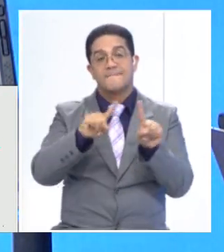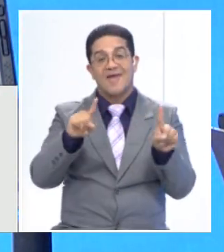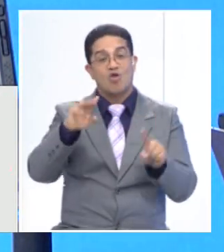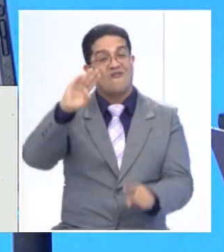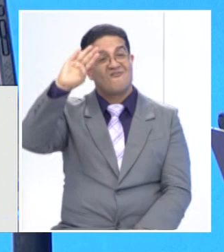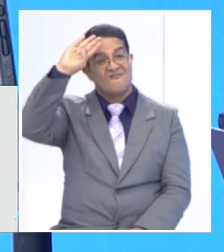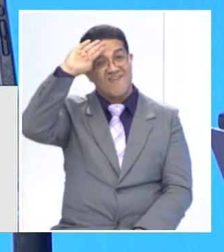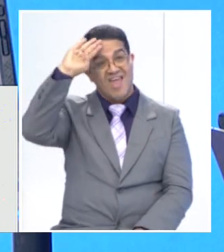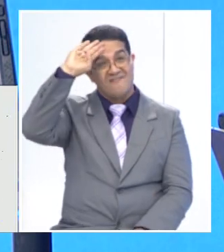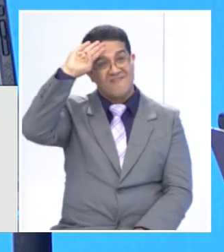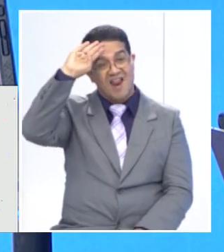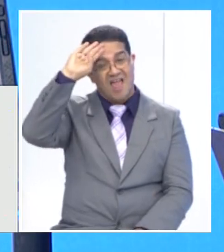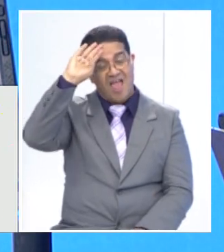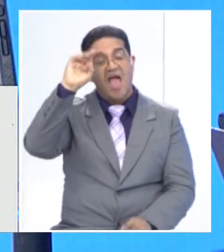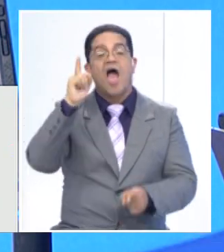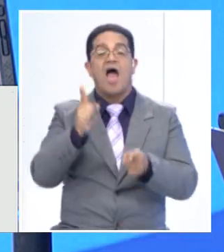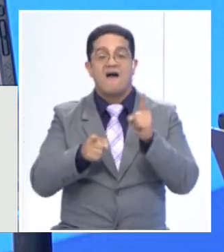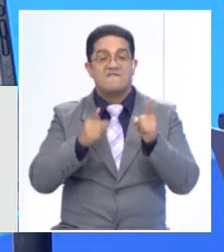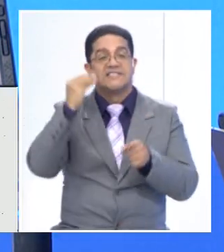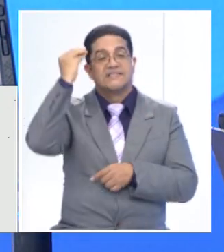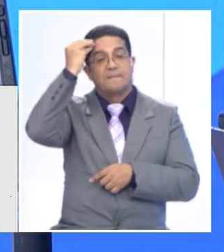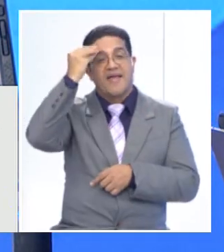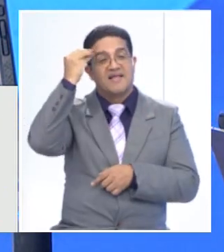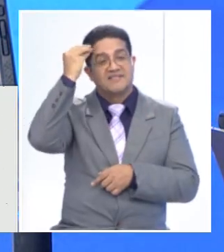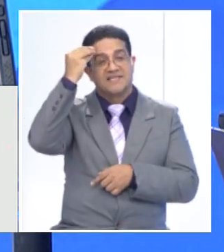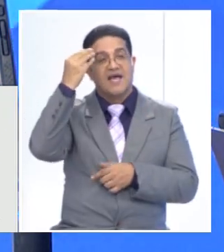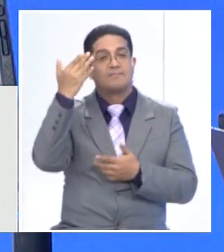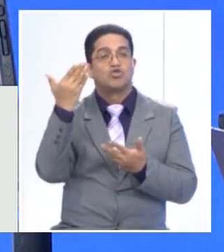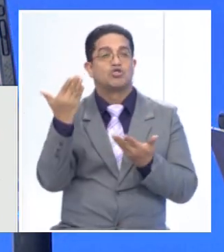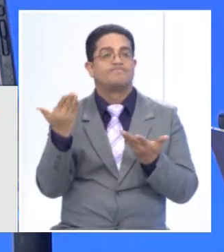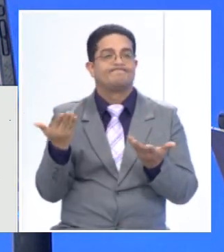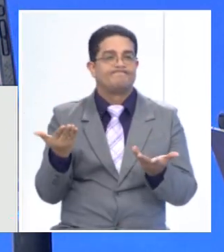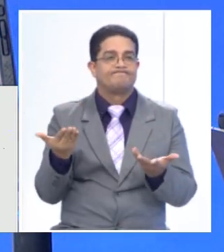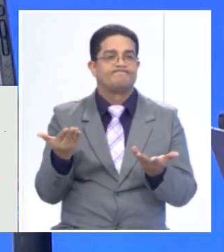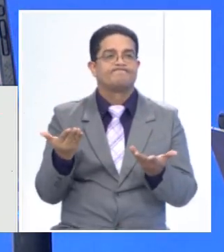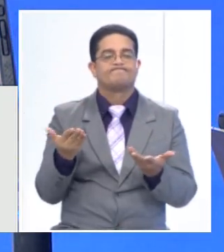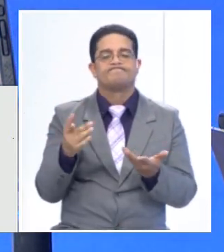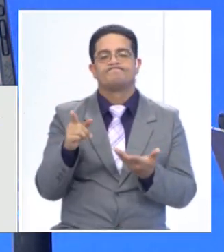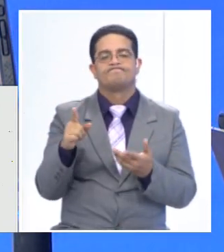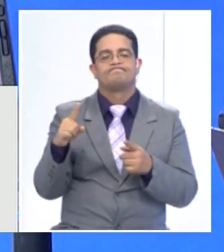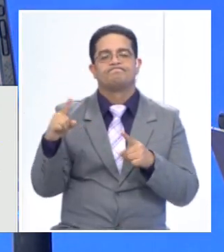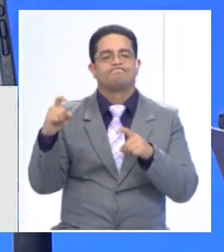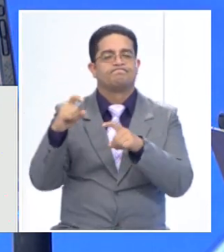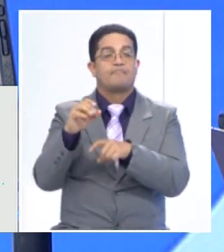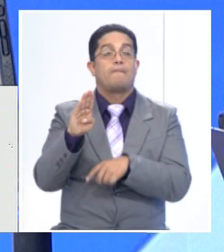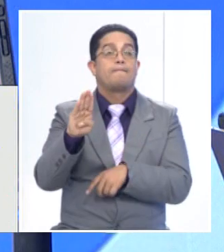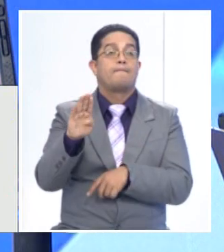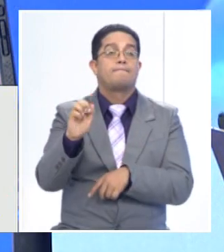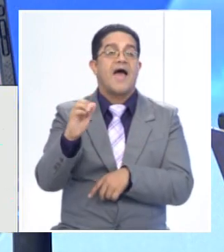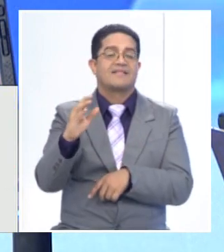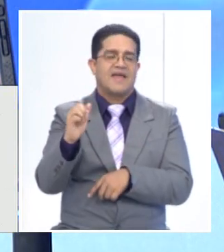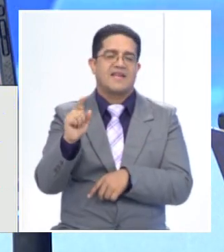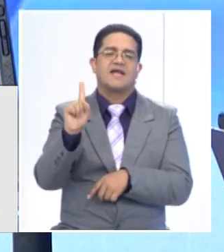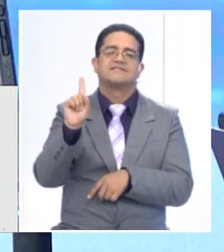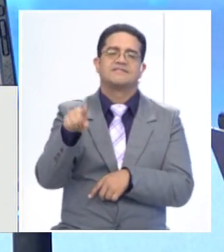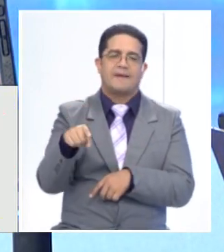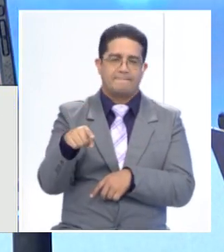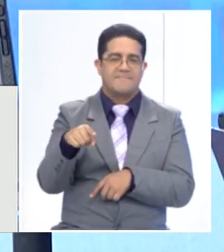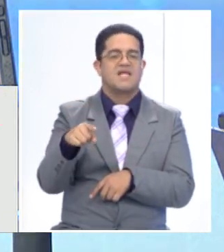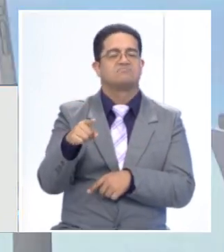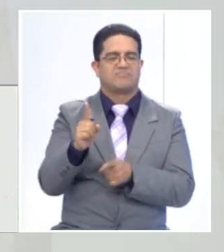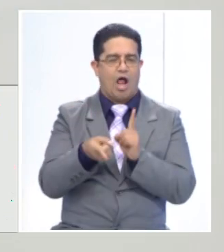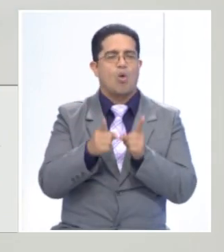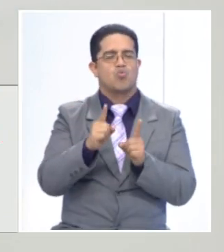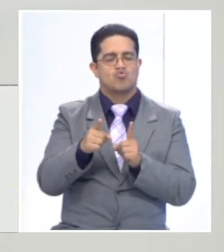fiebre, a veces pensamos que solamente es por etiología bacteriana y no. A veces los virus dan fiebre muy